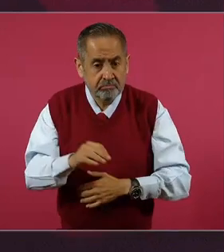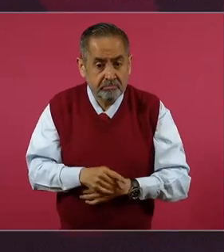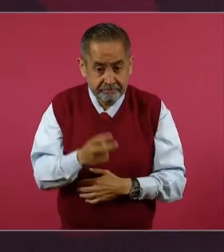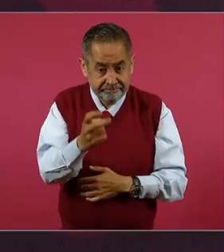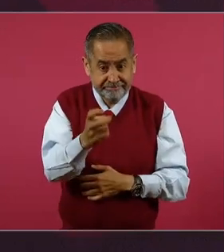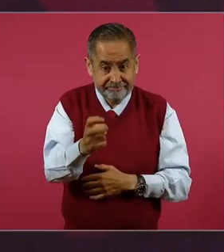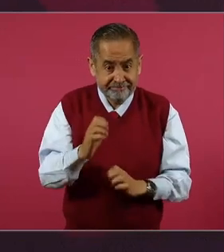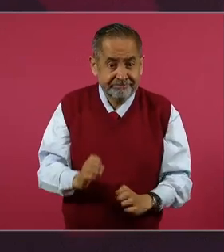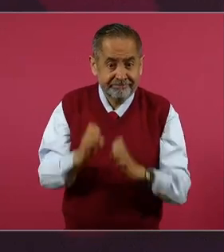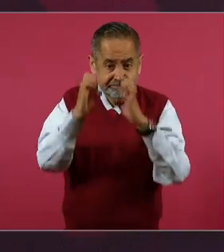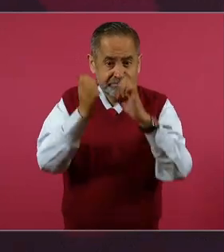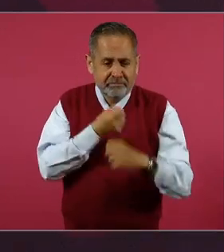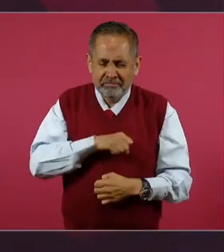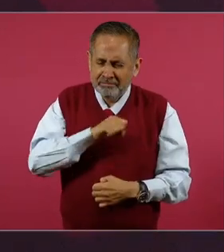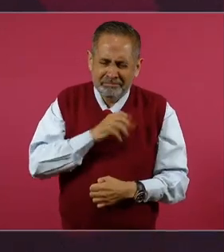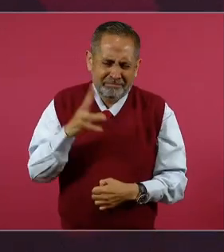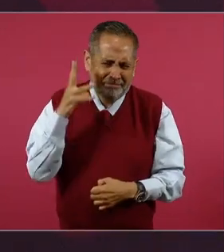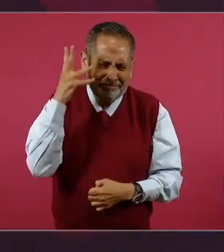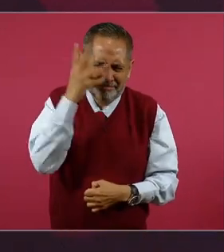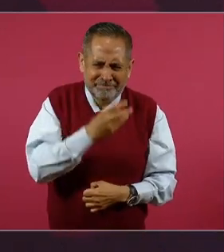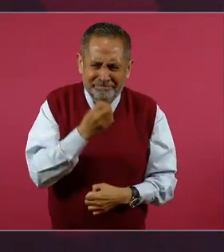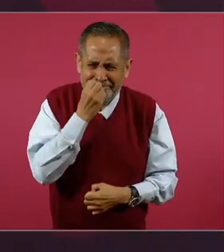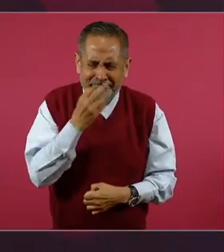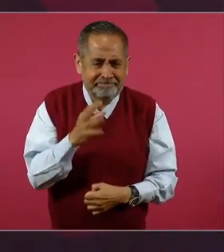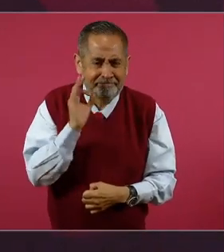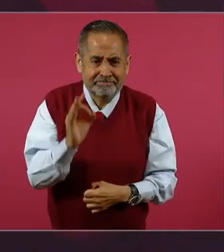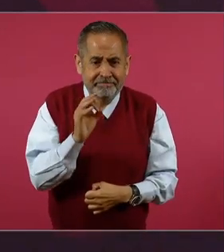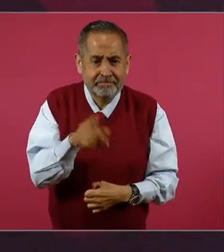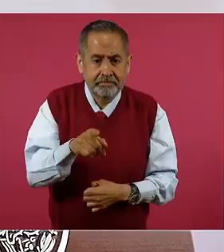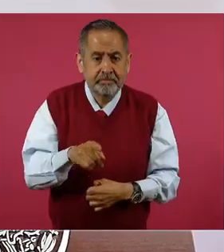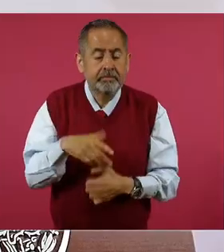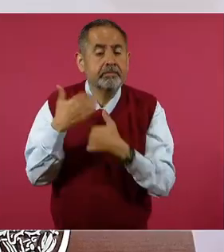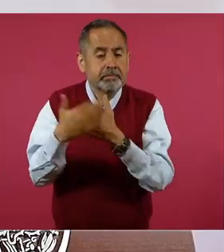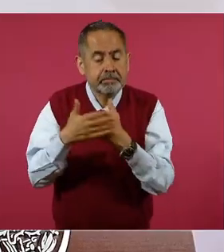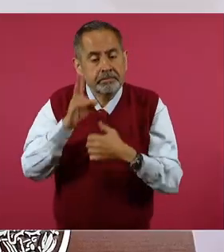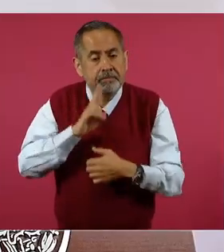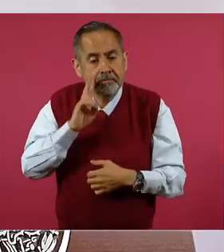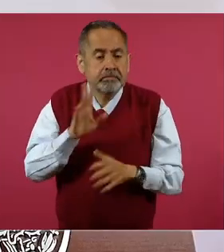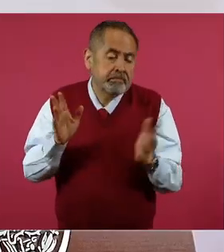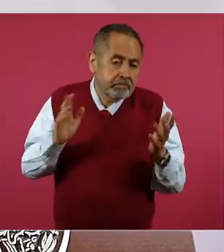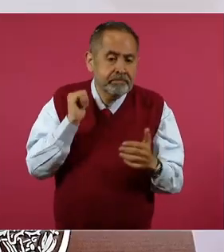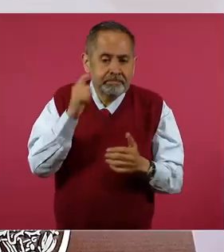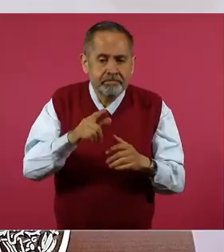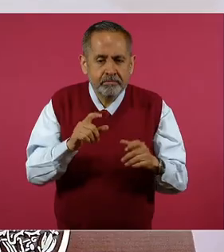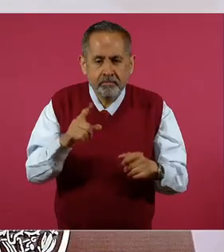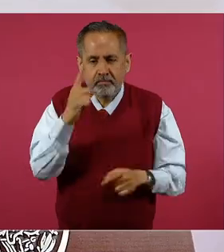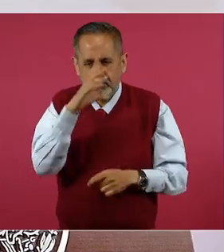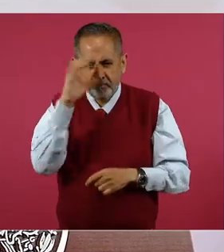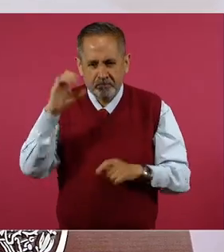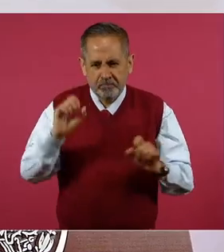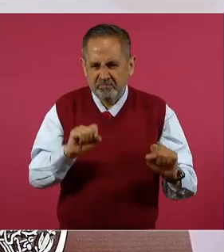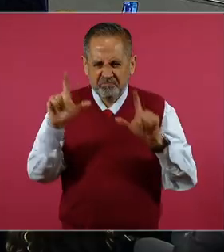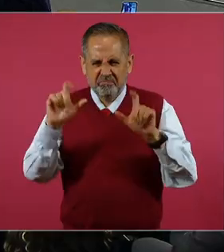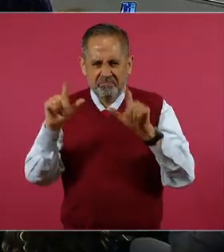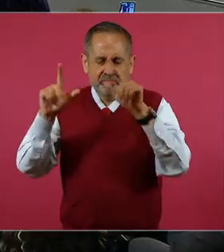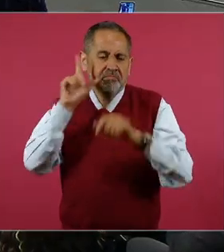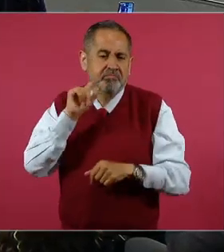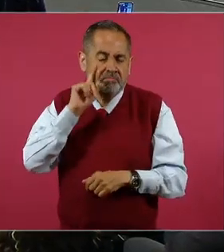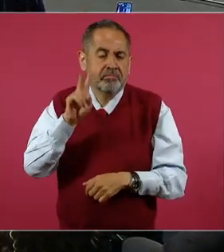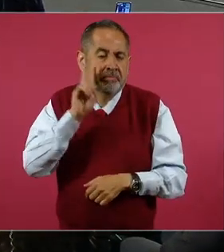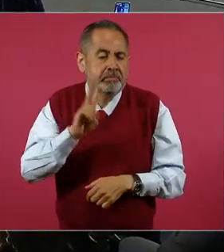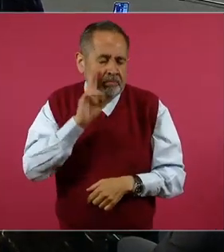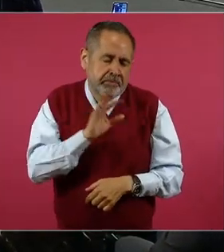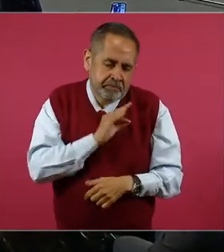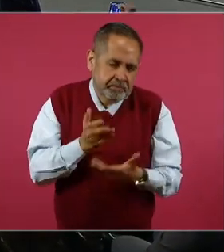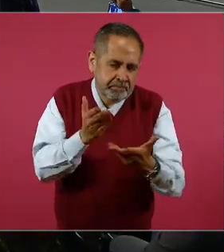edificio de salud es bellísimo, y vamos a ver si cuando menos unas fotos mañana. Eso es lo